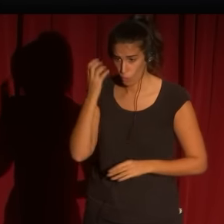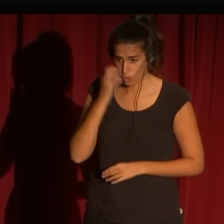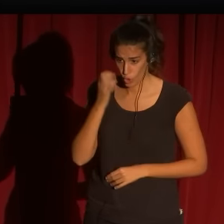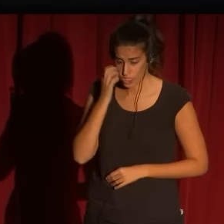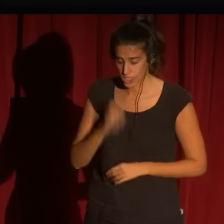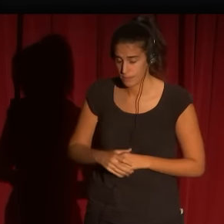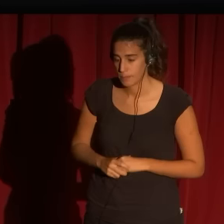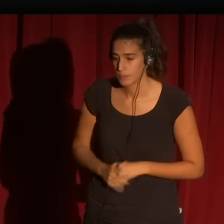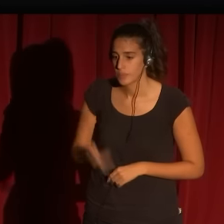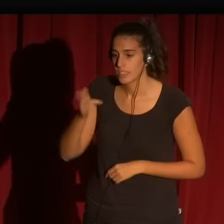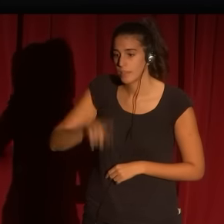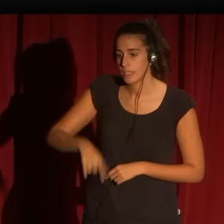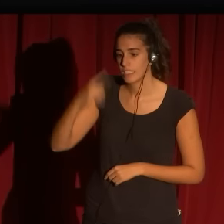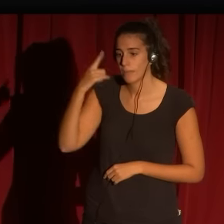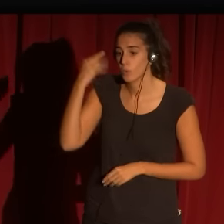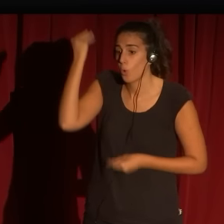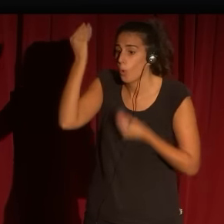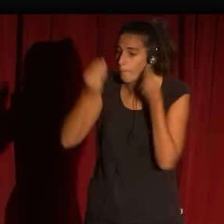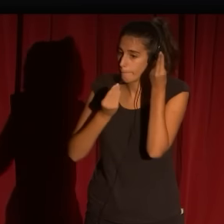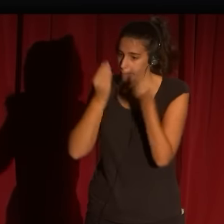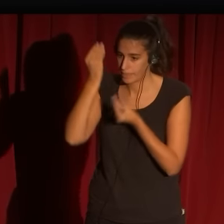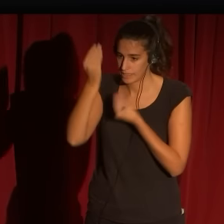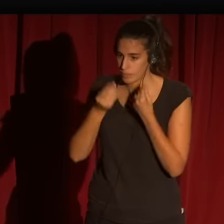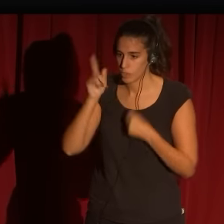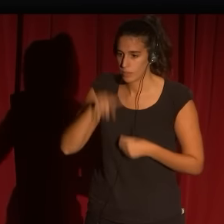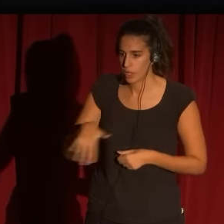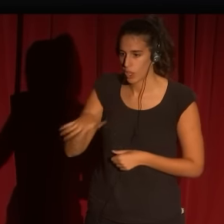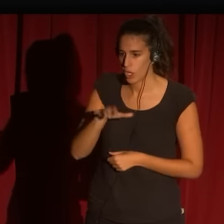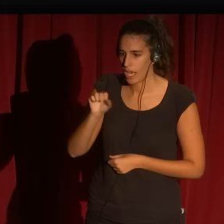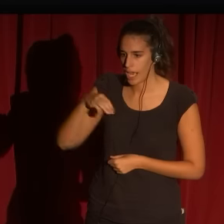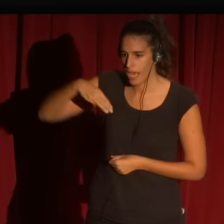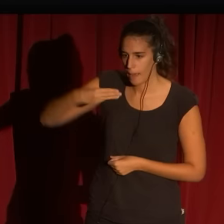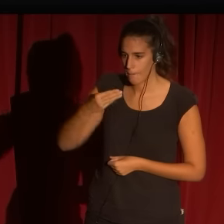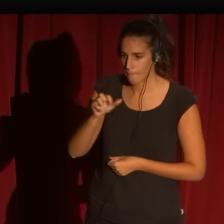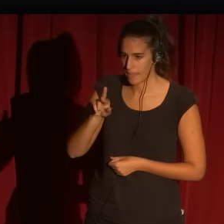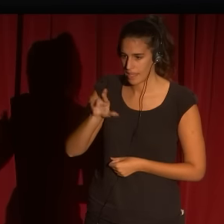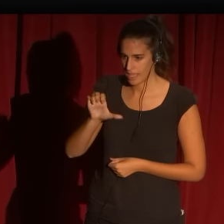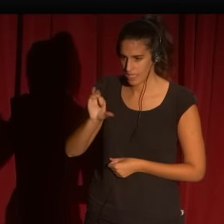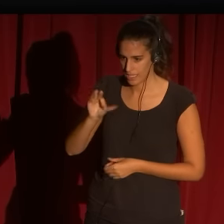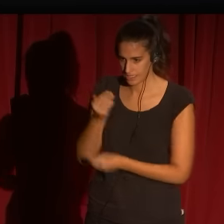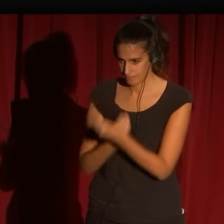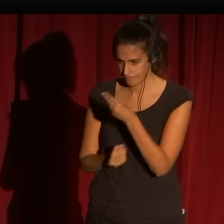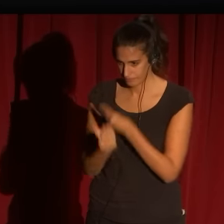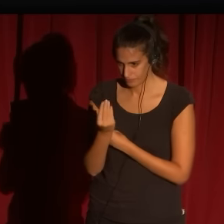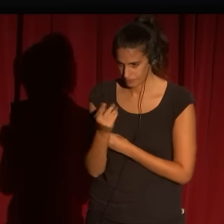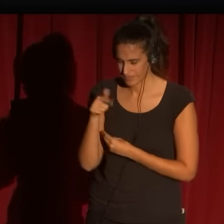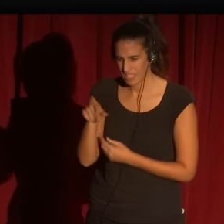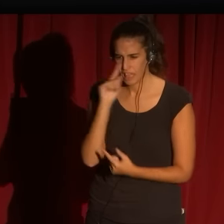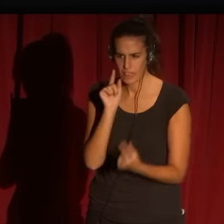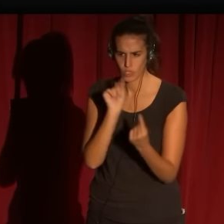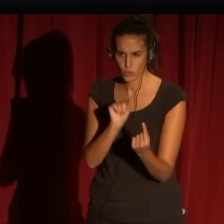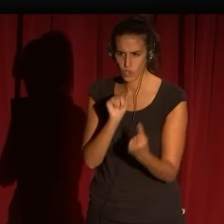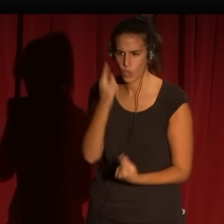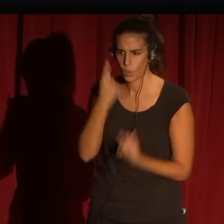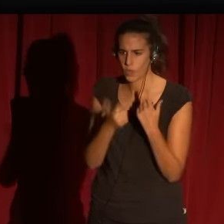e sabemos también o creemos también que es de amberes y este es un dato que también se ha discutido en alguna ocasión y ha habido gente que ha